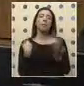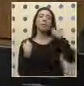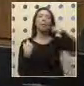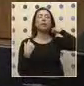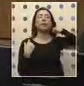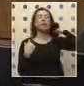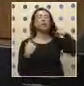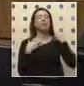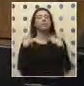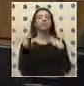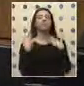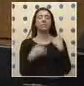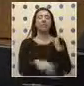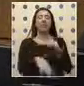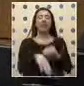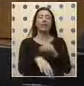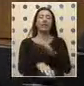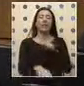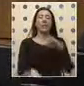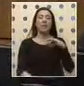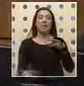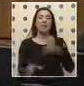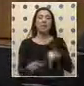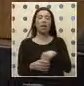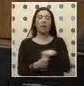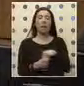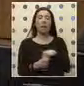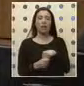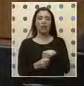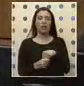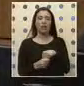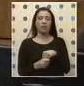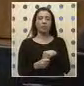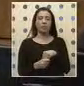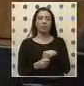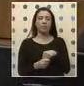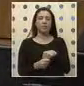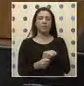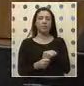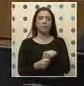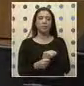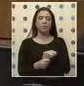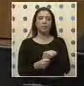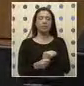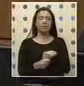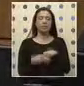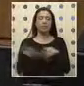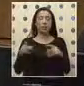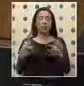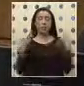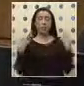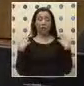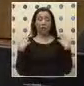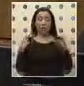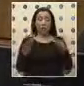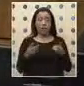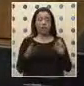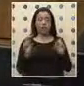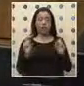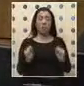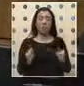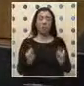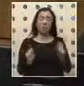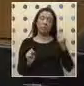se lo oficia al Ministro del Interior para que dentro de sus facultades pueda